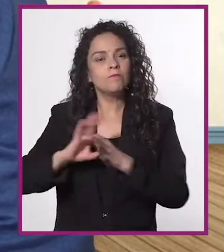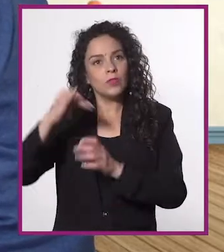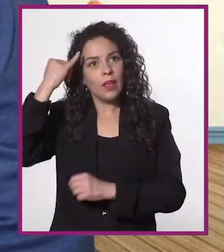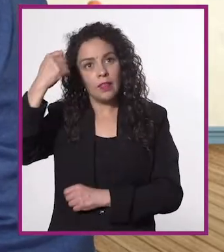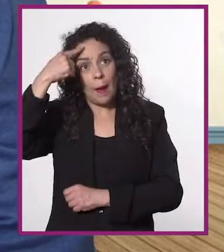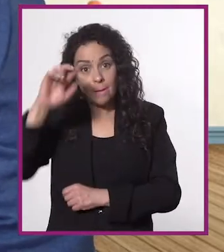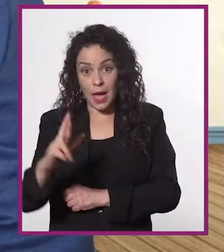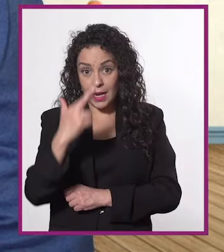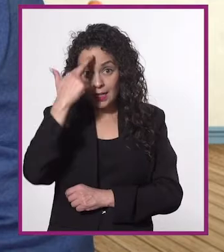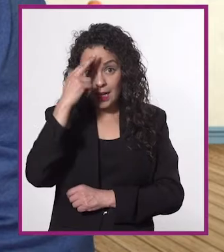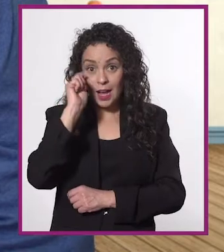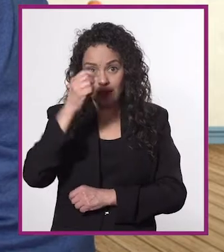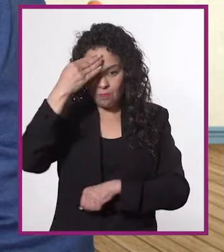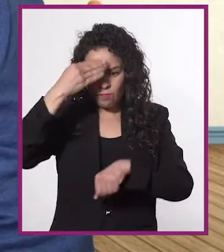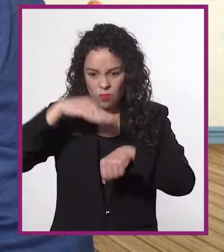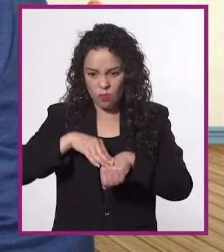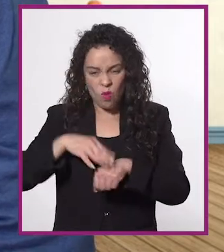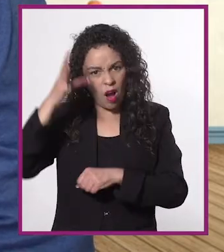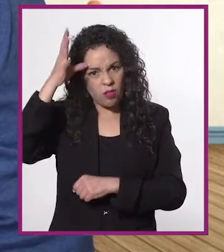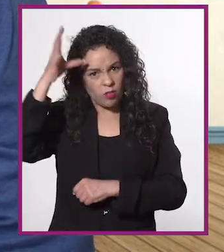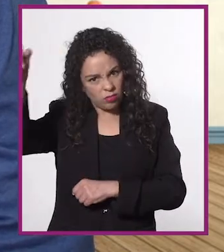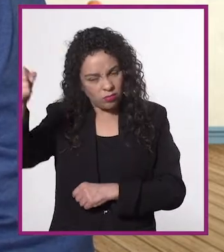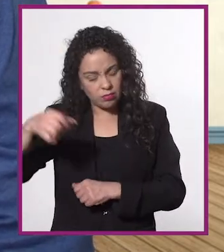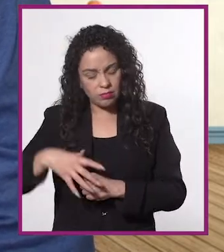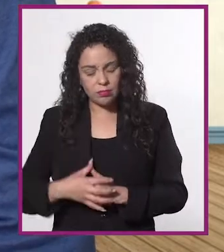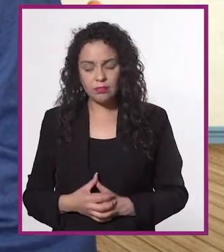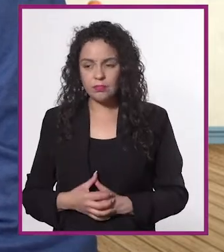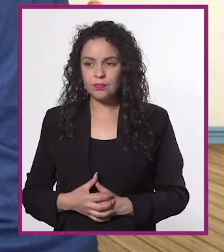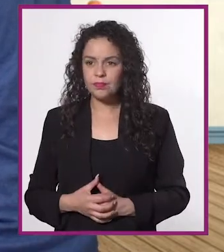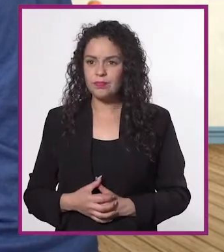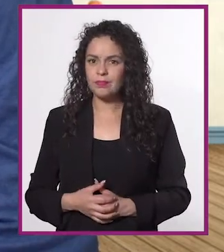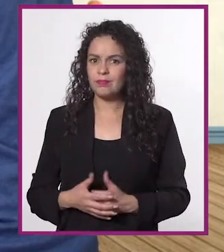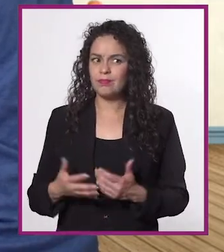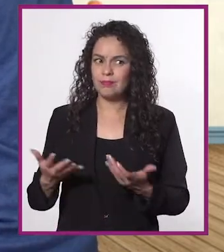sugieren asociar ideas para recordar o memorizar conceptos.